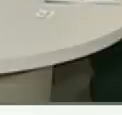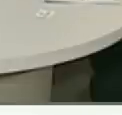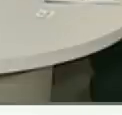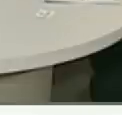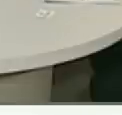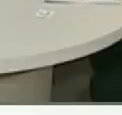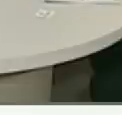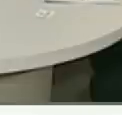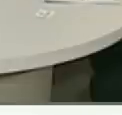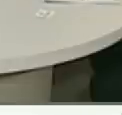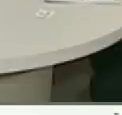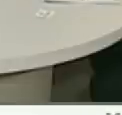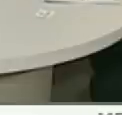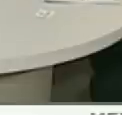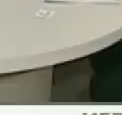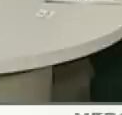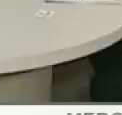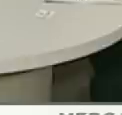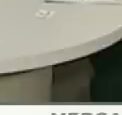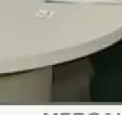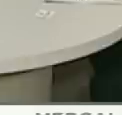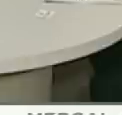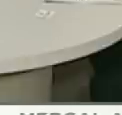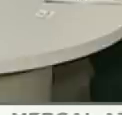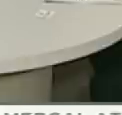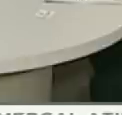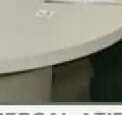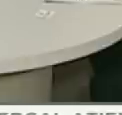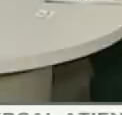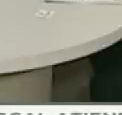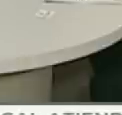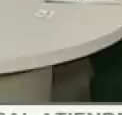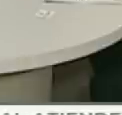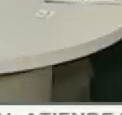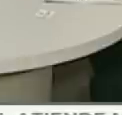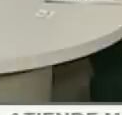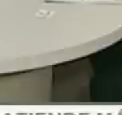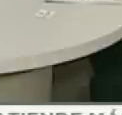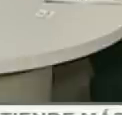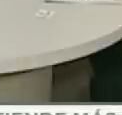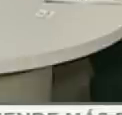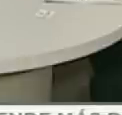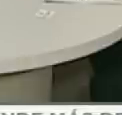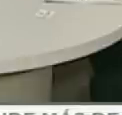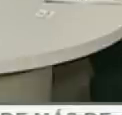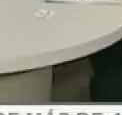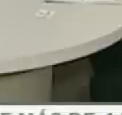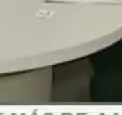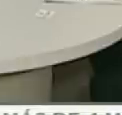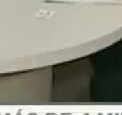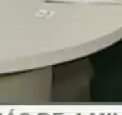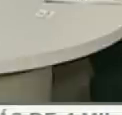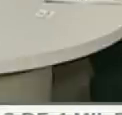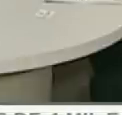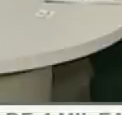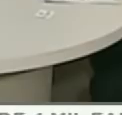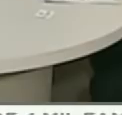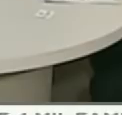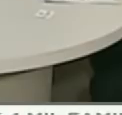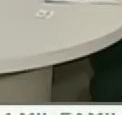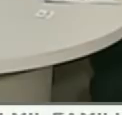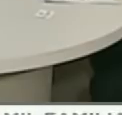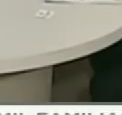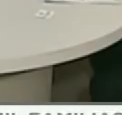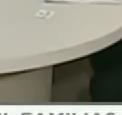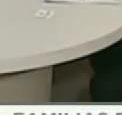y Prevención del COVID-19 con importantes anuncios que hará el presidente Nicolás